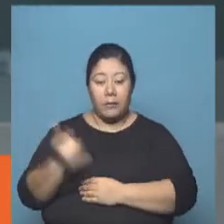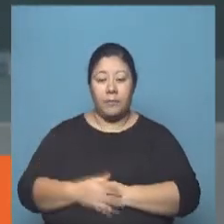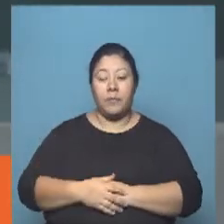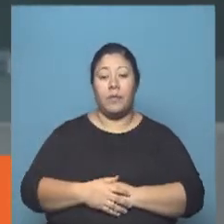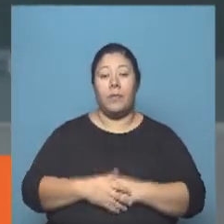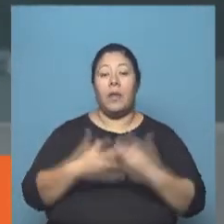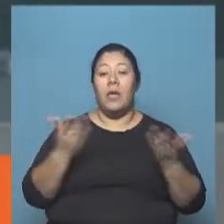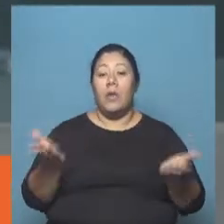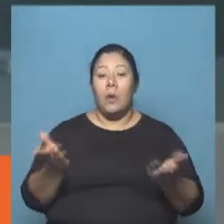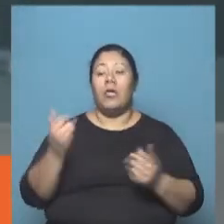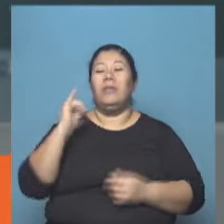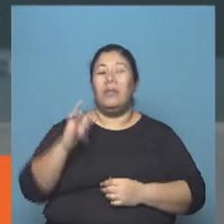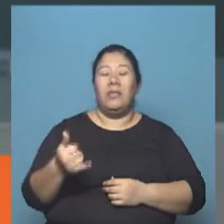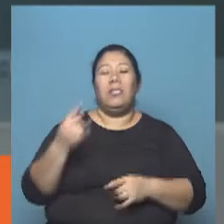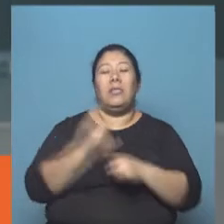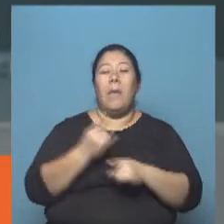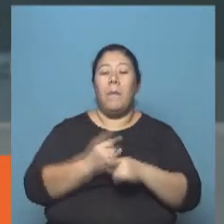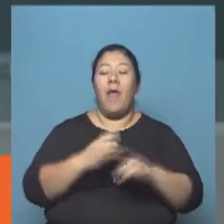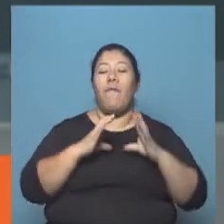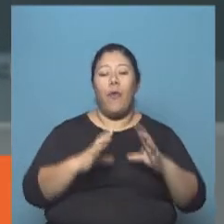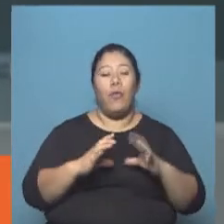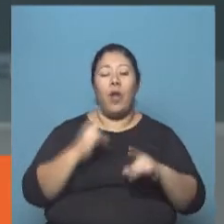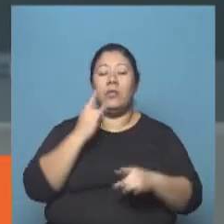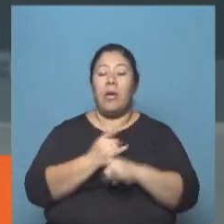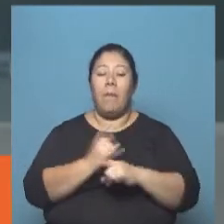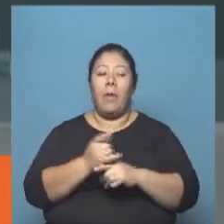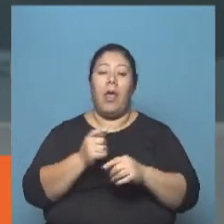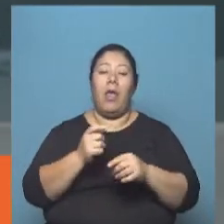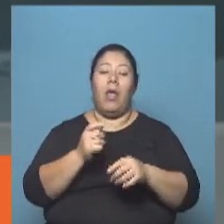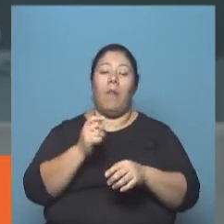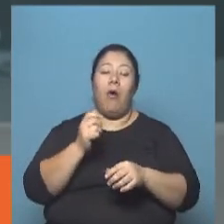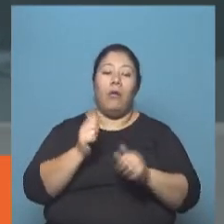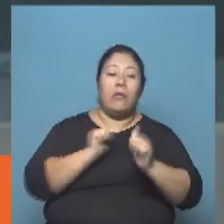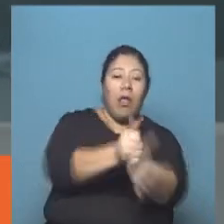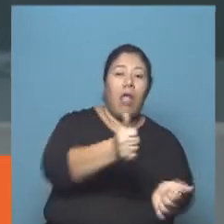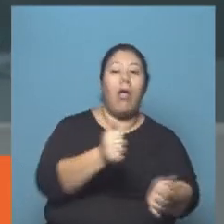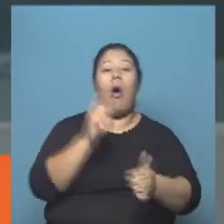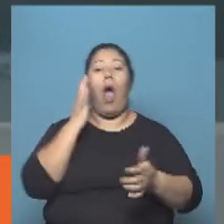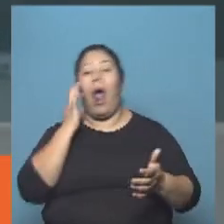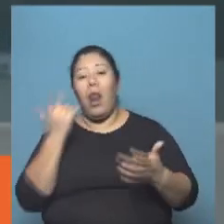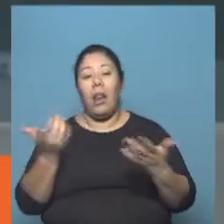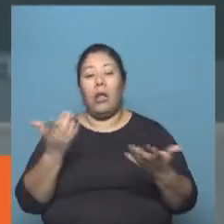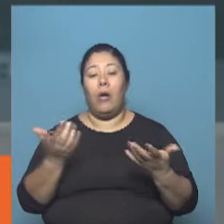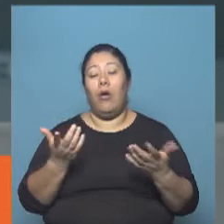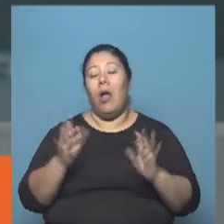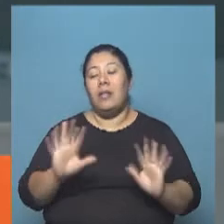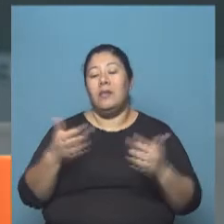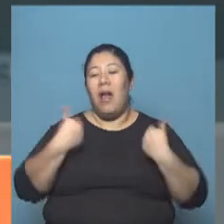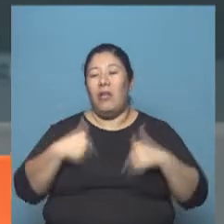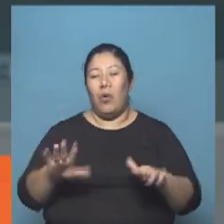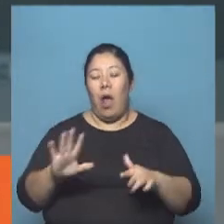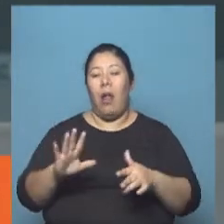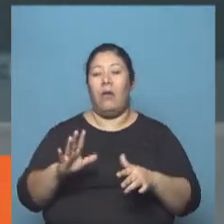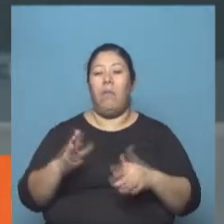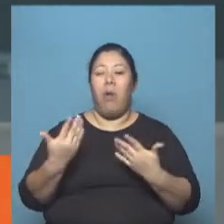roce físico, mucho contacto. En esta Copa América se han visto muchos partidos de esta naturaleza, así que